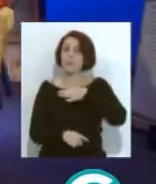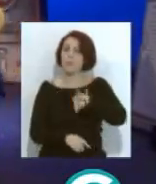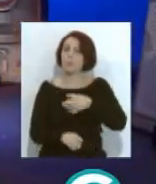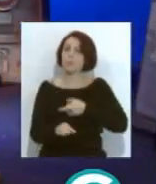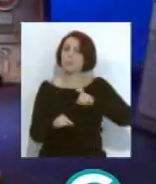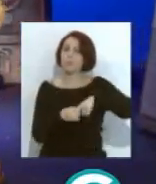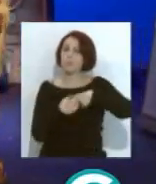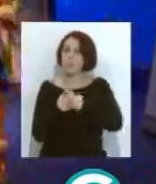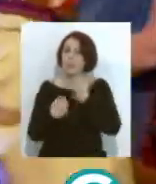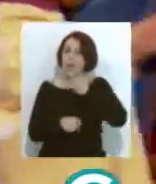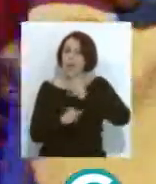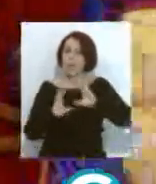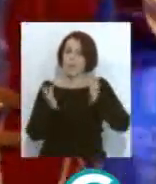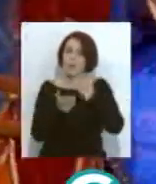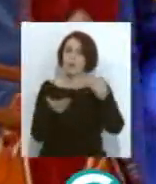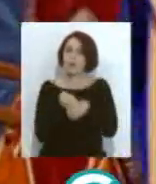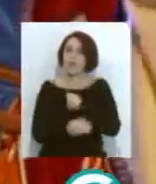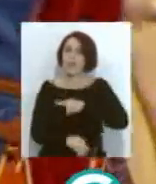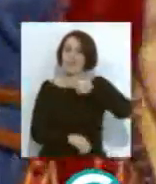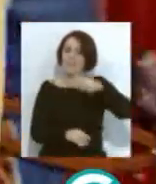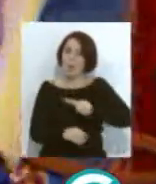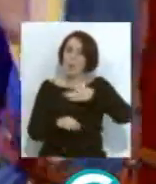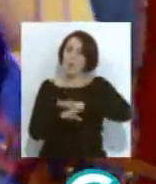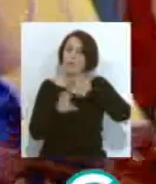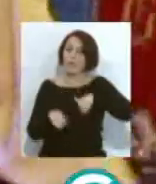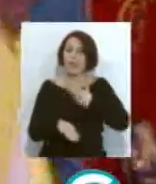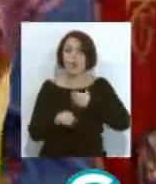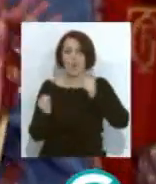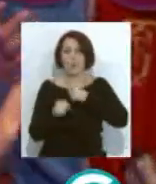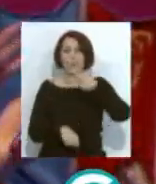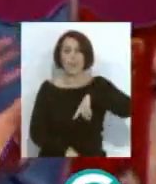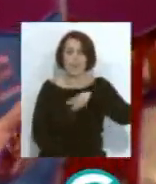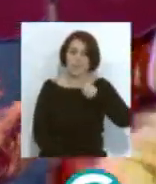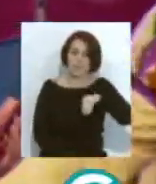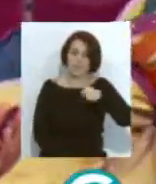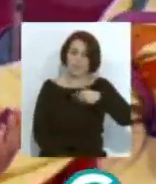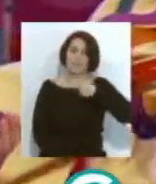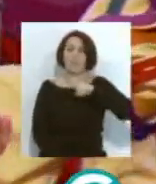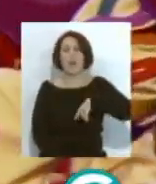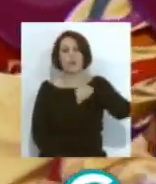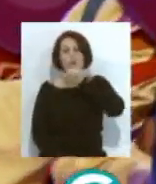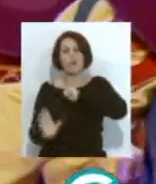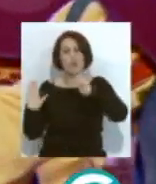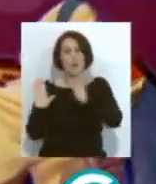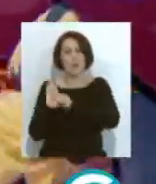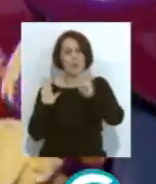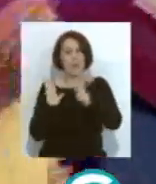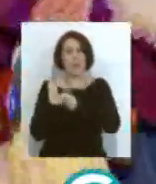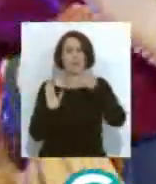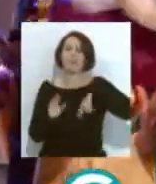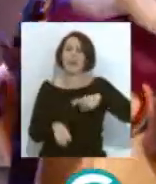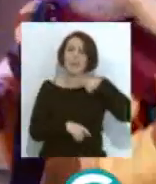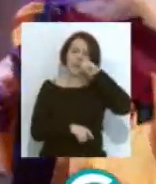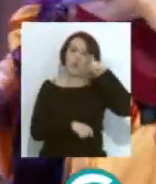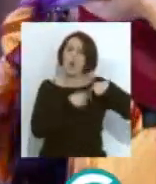de participar a todas las agrupaciones semifinalistas del concurso y también agrupaciones de la cantera, a romanceros y a las antologías de Manolo